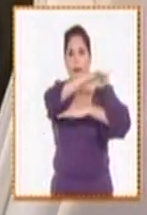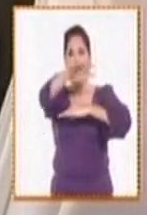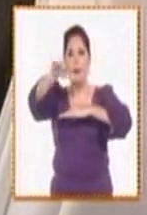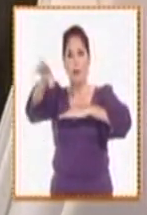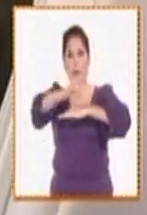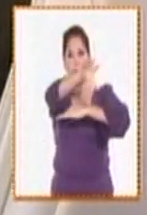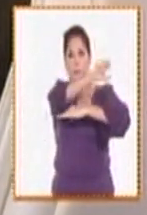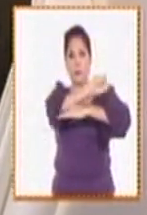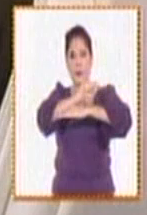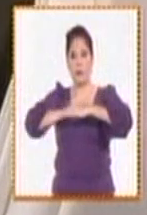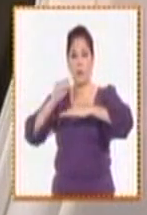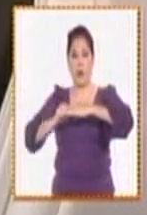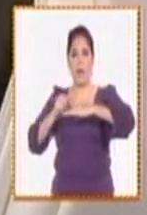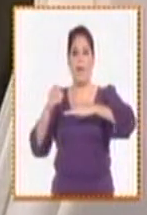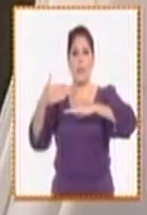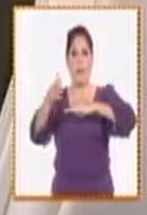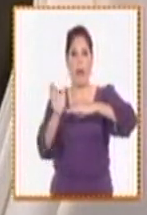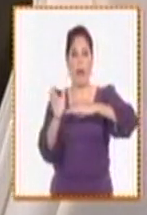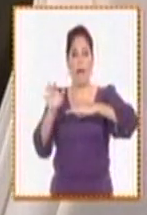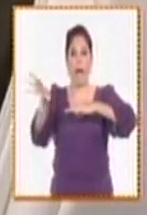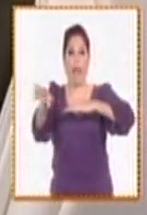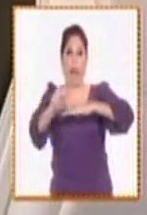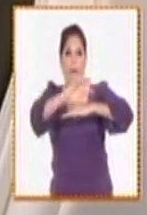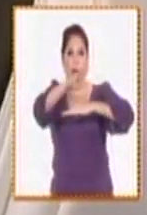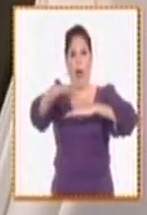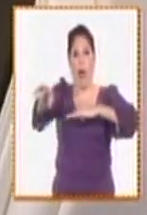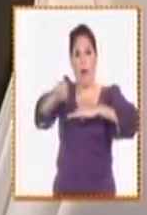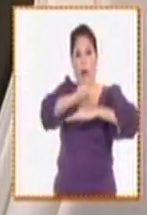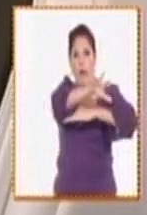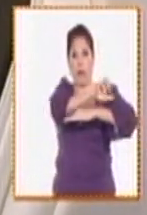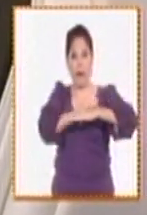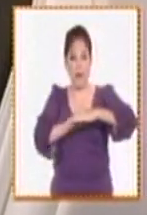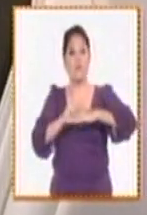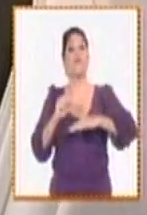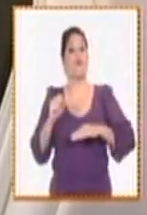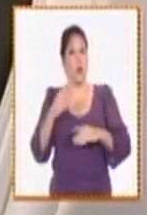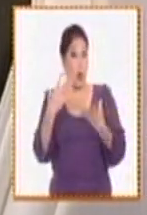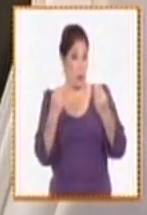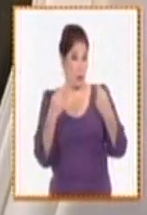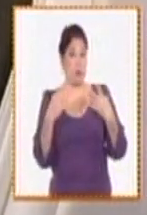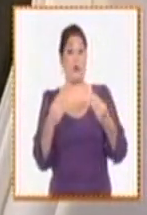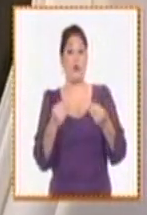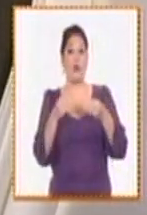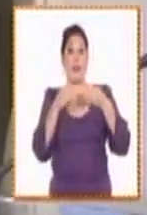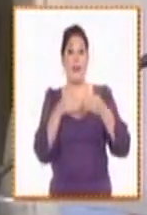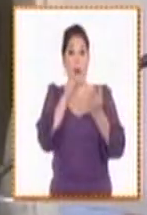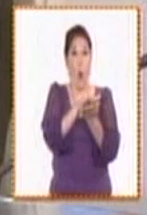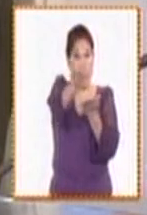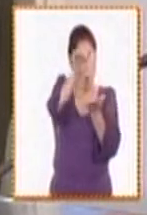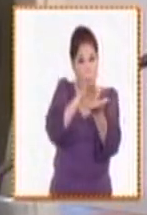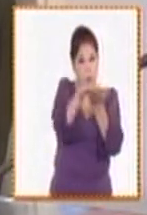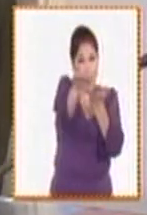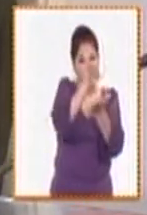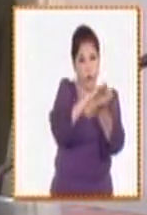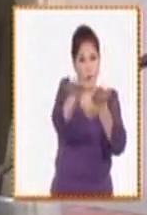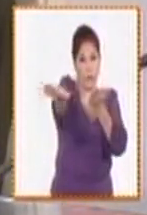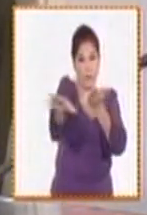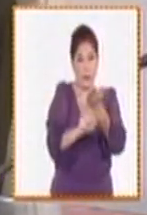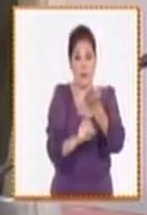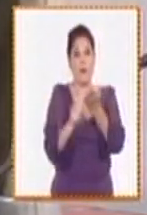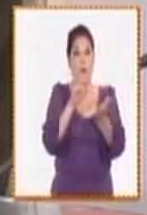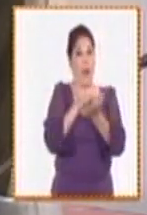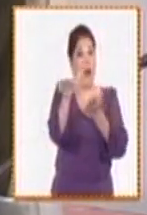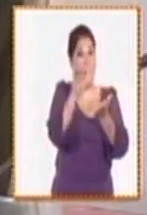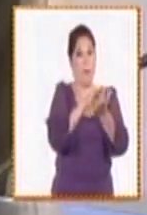un peligro potencial para la seguridad de nuestro país, el desarrollo de doble operaciones con empleo de lanchas rápidas, fundamentalmente de los occidentes del